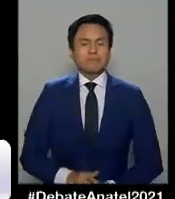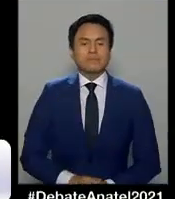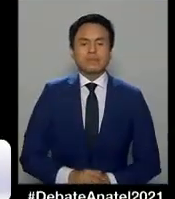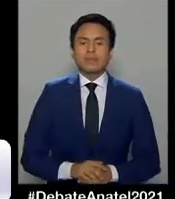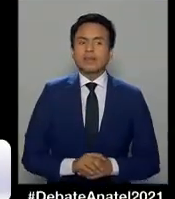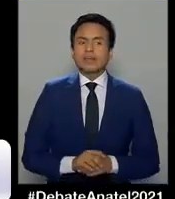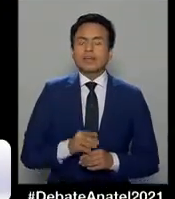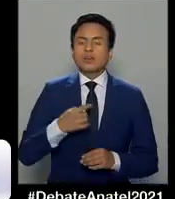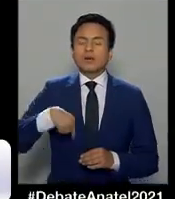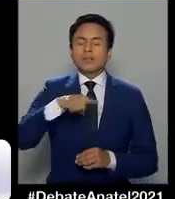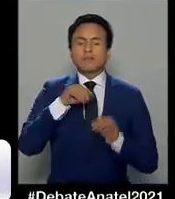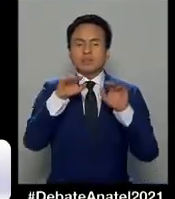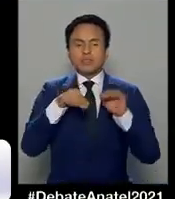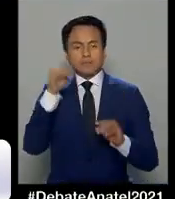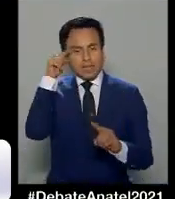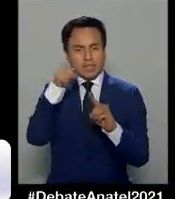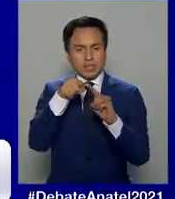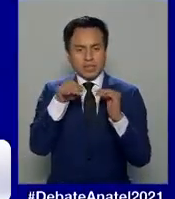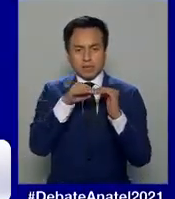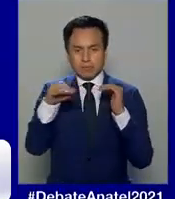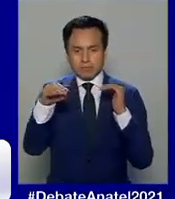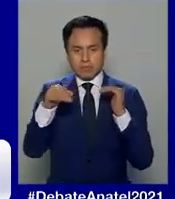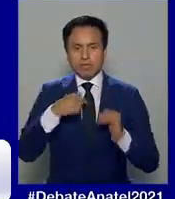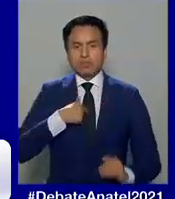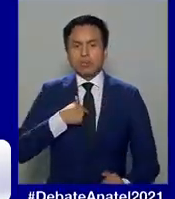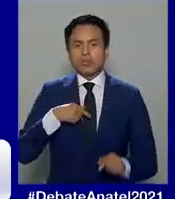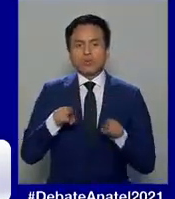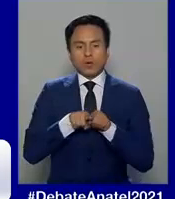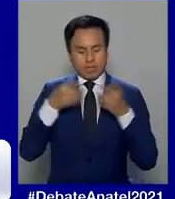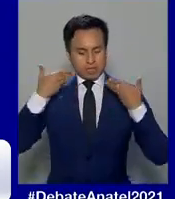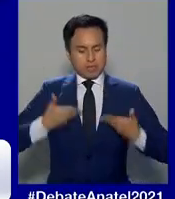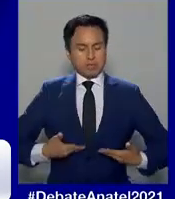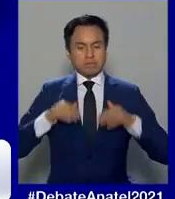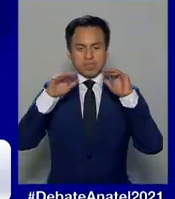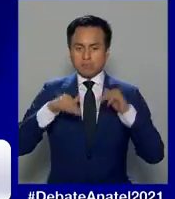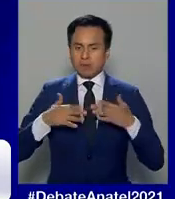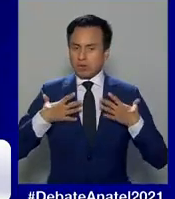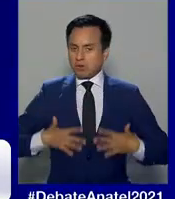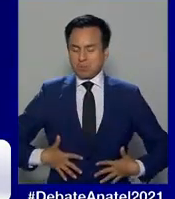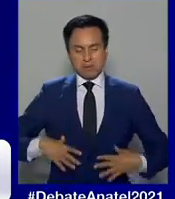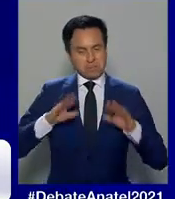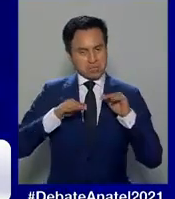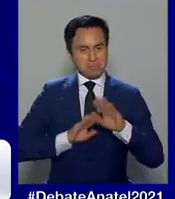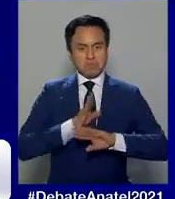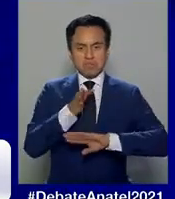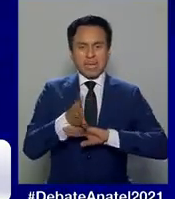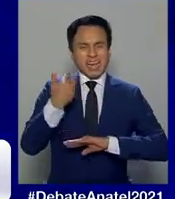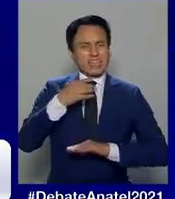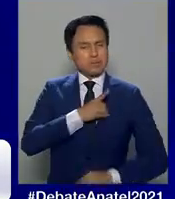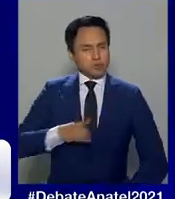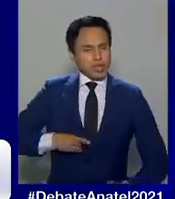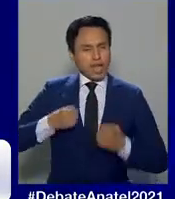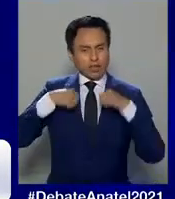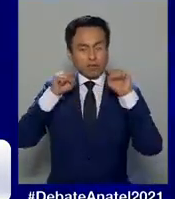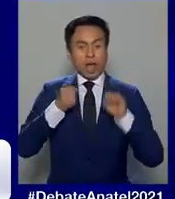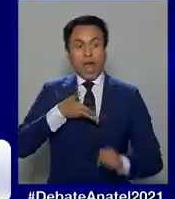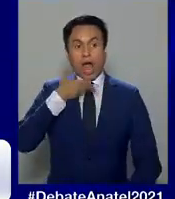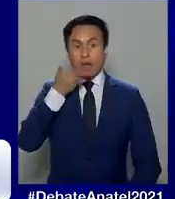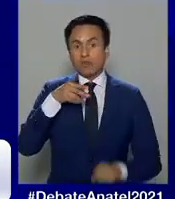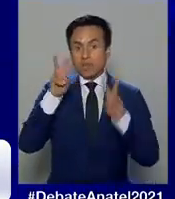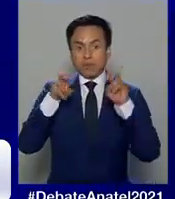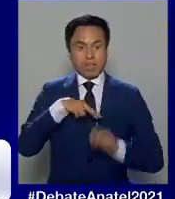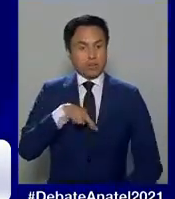vamos en una misma línea. Yo me sigo vistiendo igual, como me he vestido siempre cuando fui diputado. No hablo de